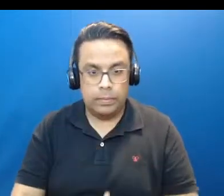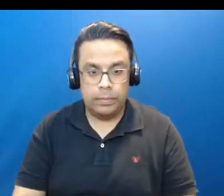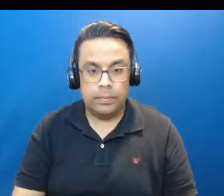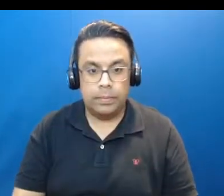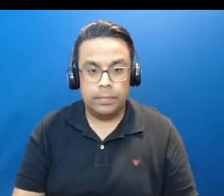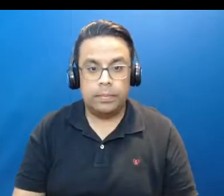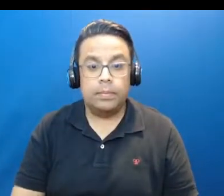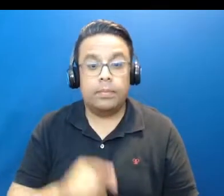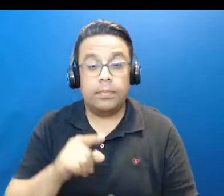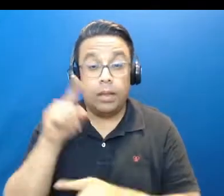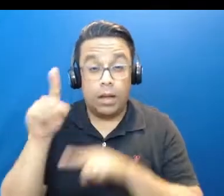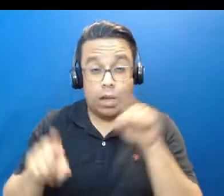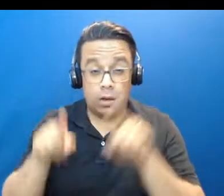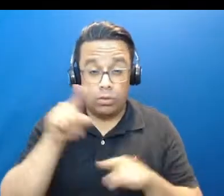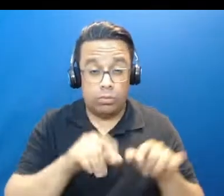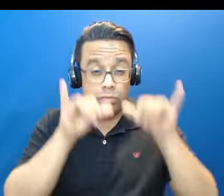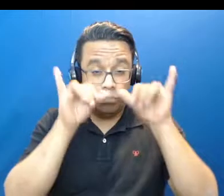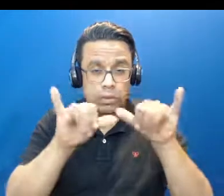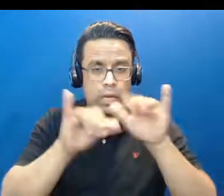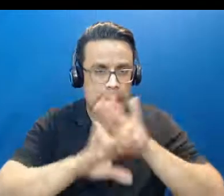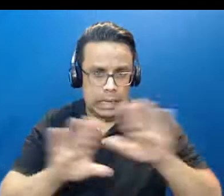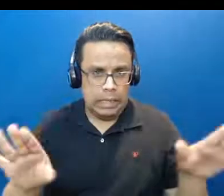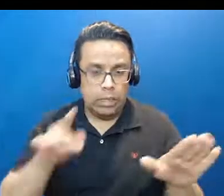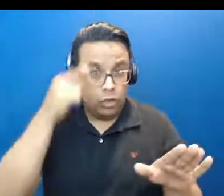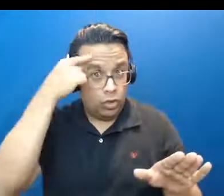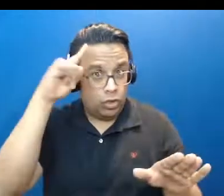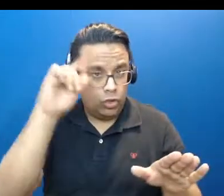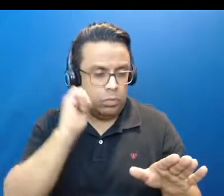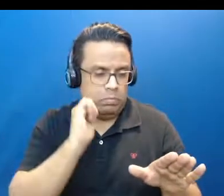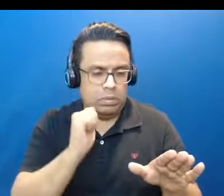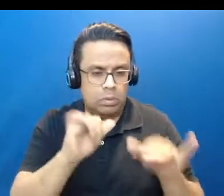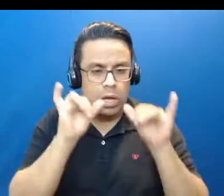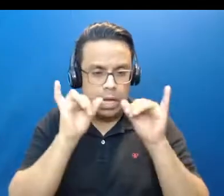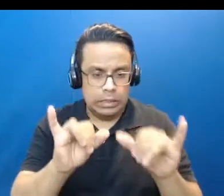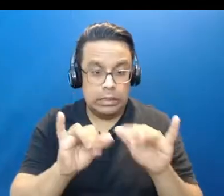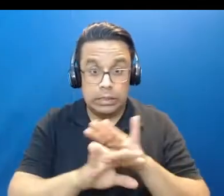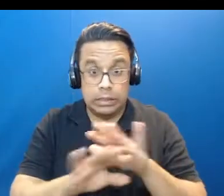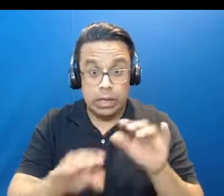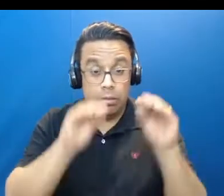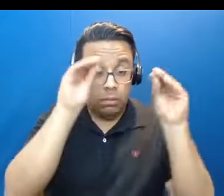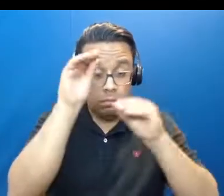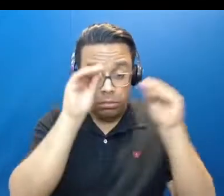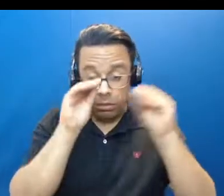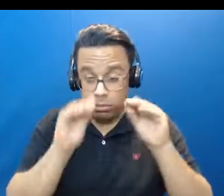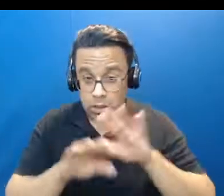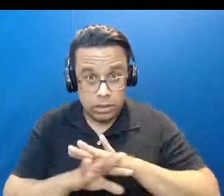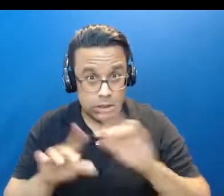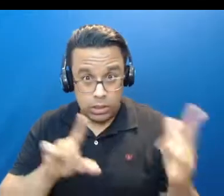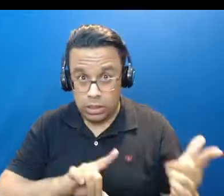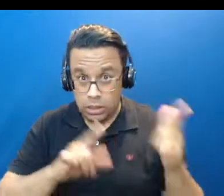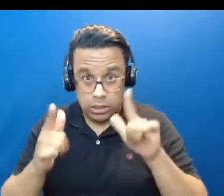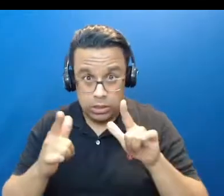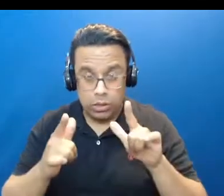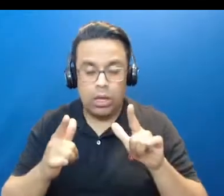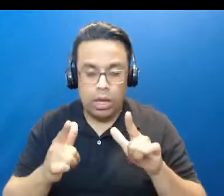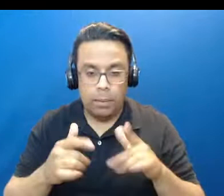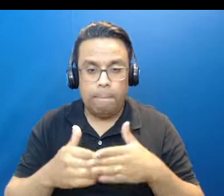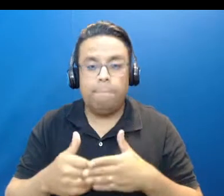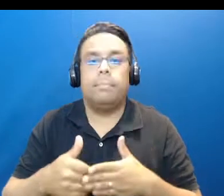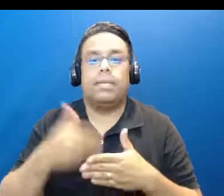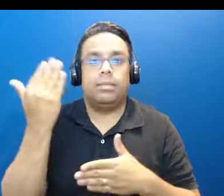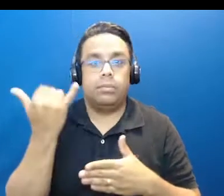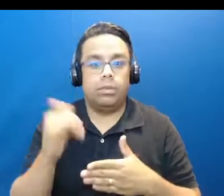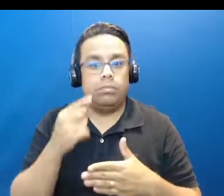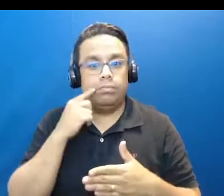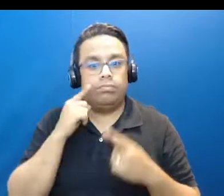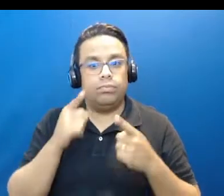de la configuración los vamos a dejar por defecto y solo cuando hayamos configurado todo el proceso damos una explicación y podemos mirar si